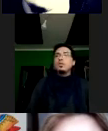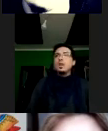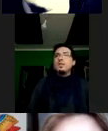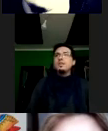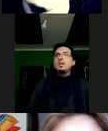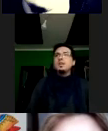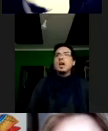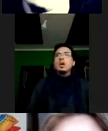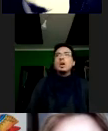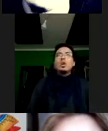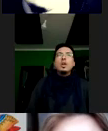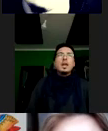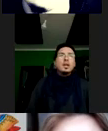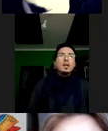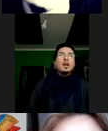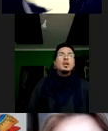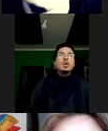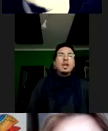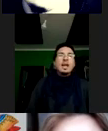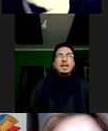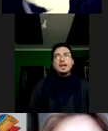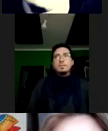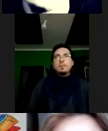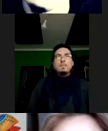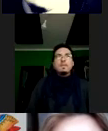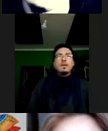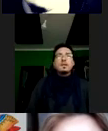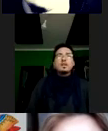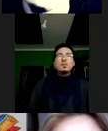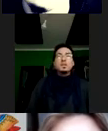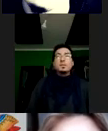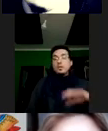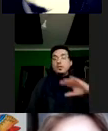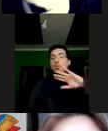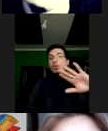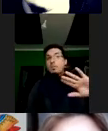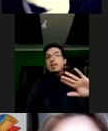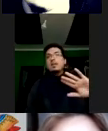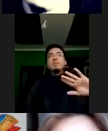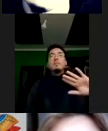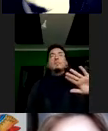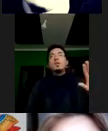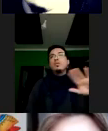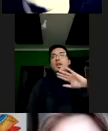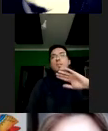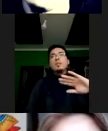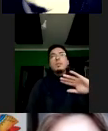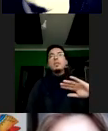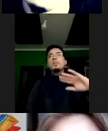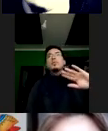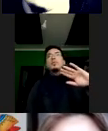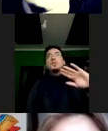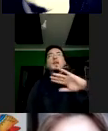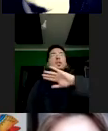elementos, con la flechita, con la línea y con la letra. Así es como se representa en un plano de planta, porque yo en el plano de